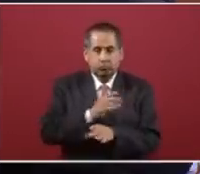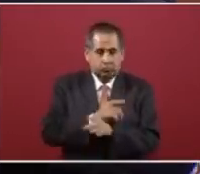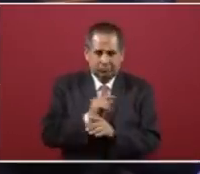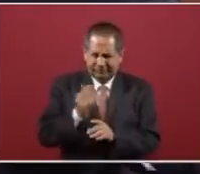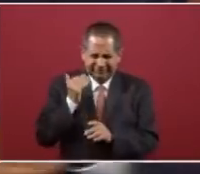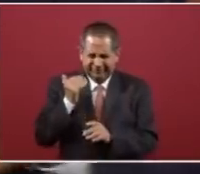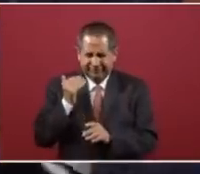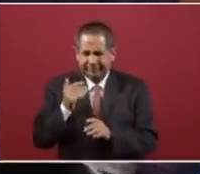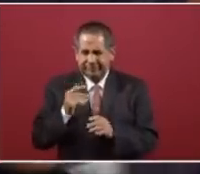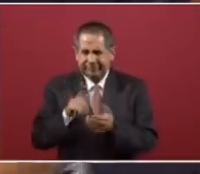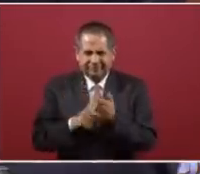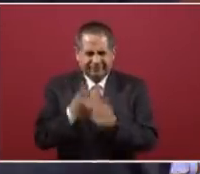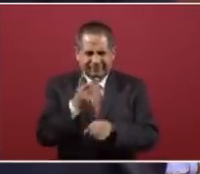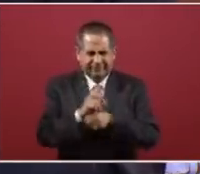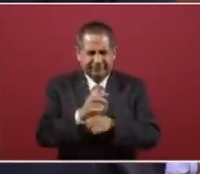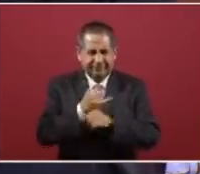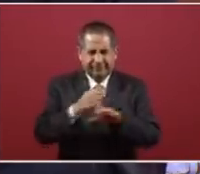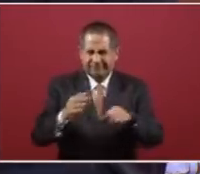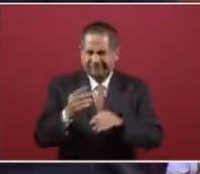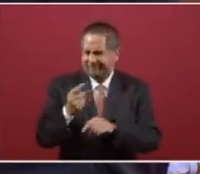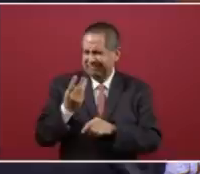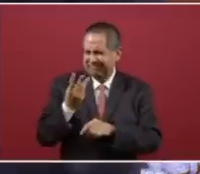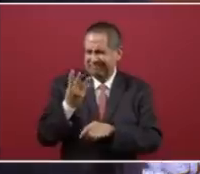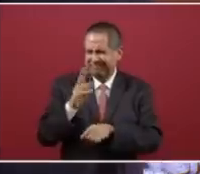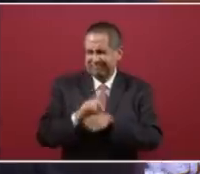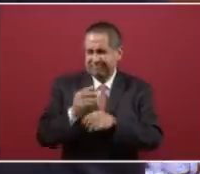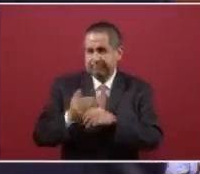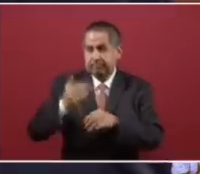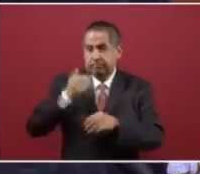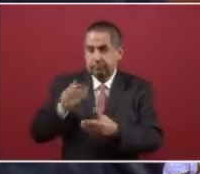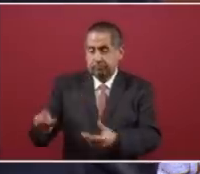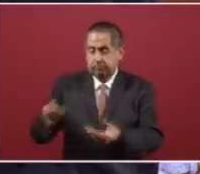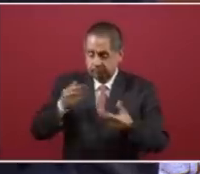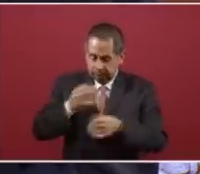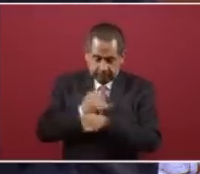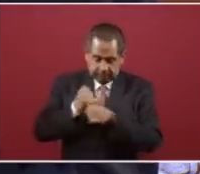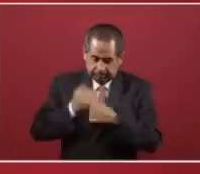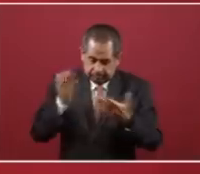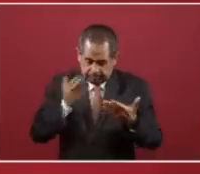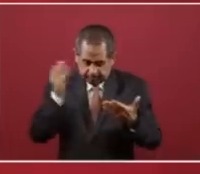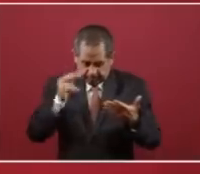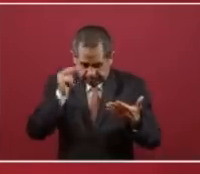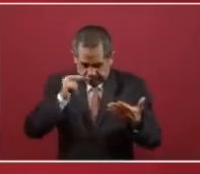casi tres días antes cuatro días antes me entregó la investigación